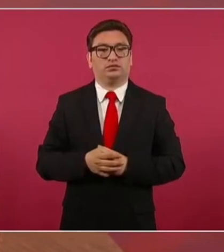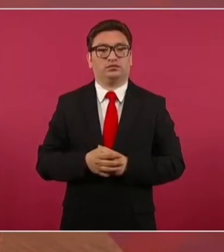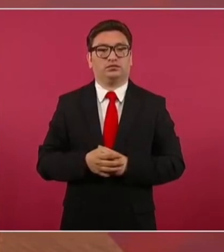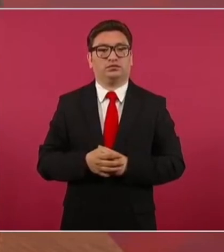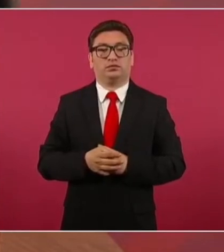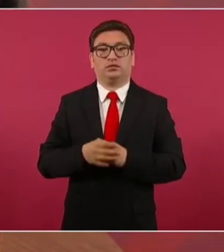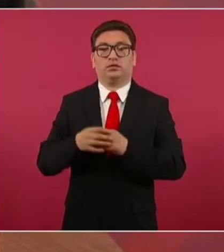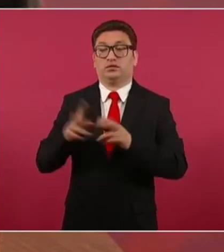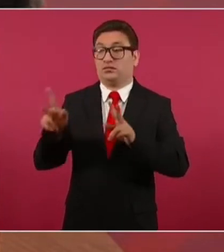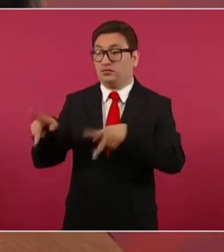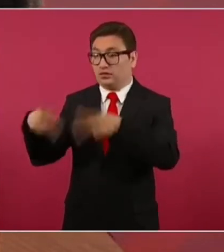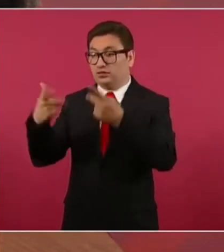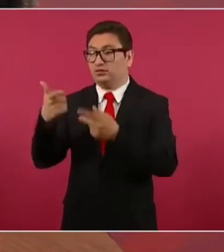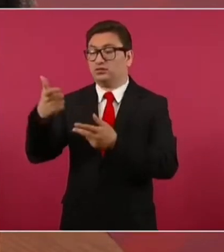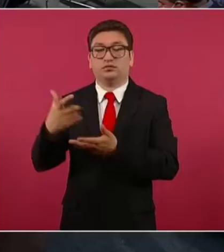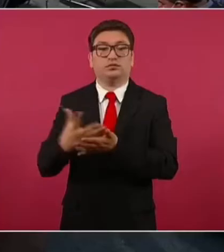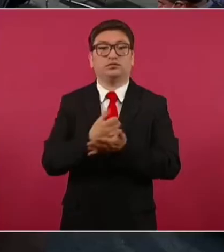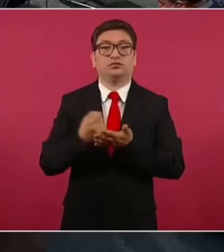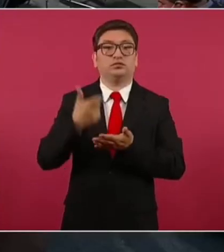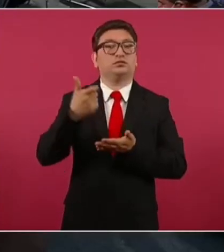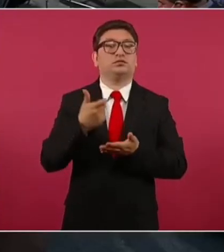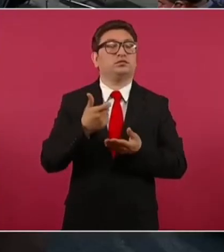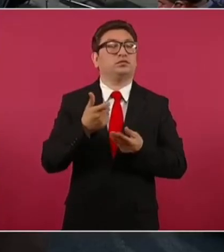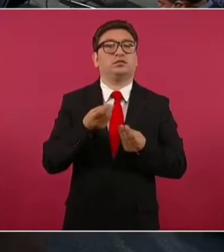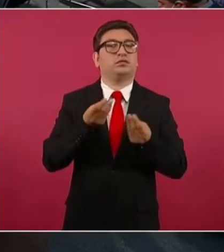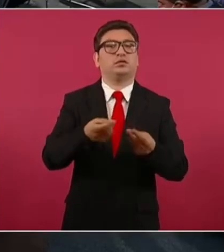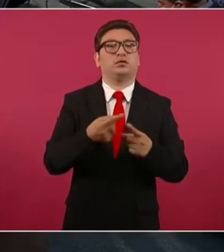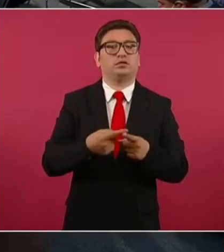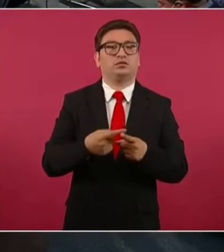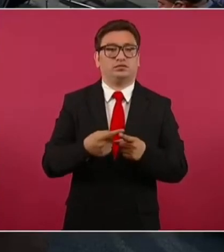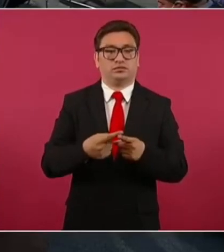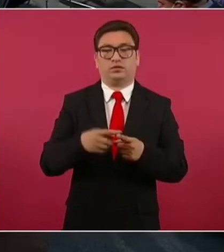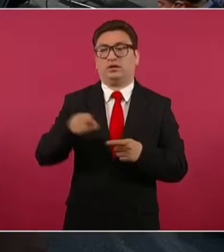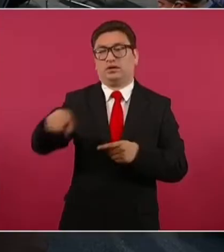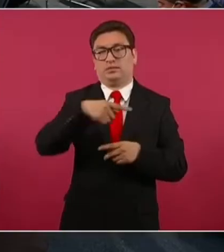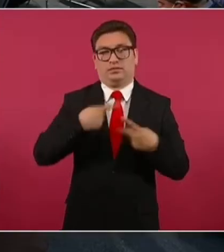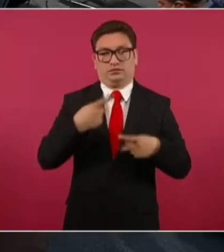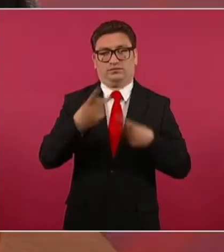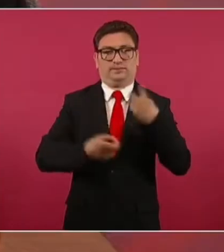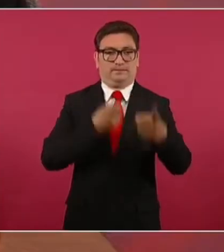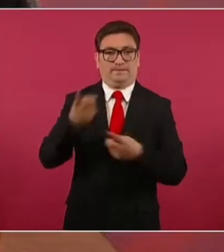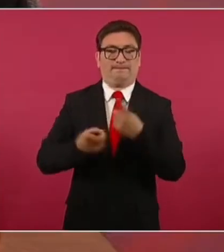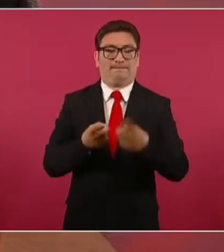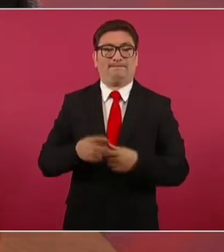y se le entregó el dinero a los deportistas,